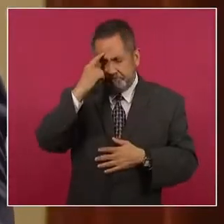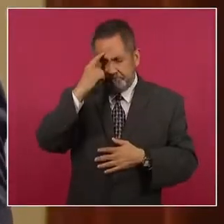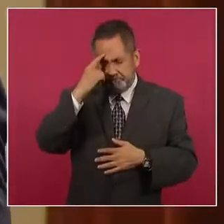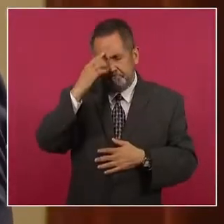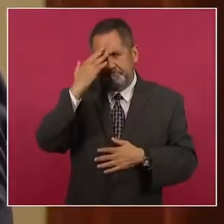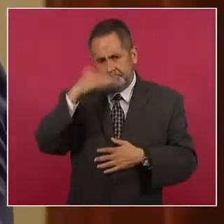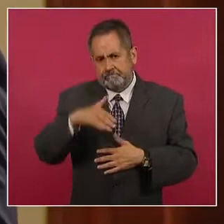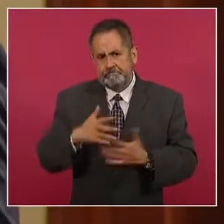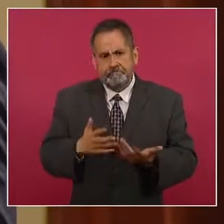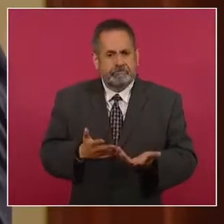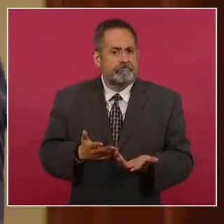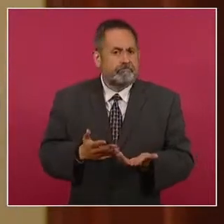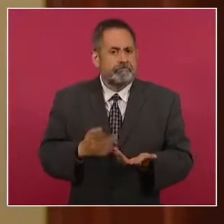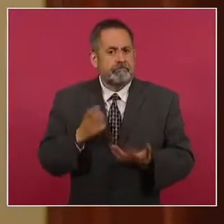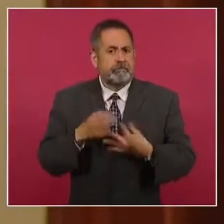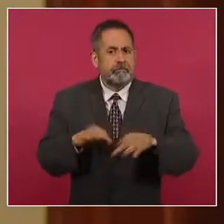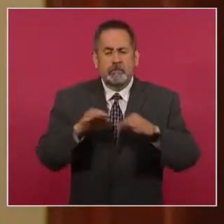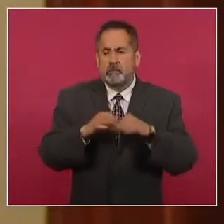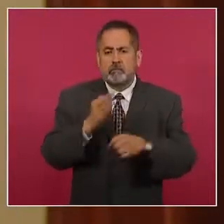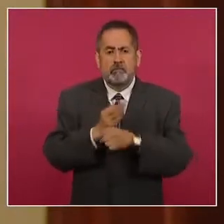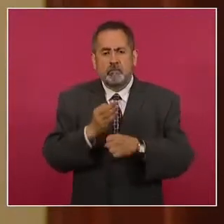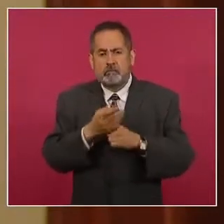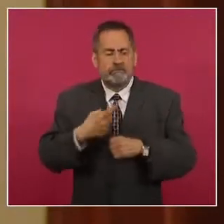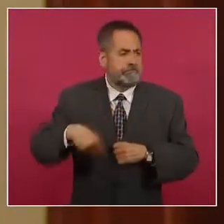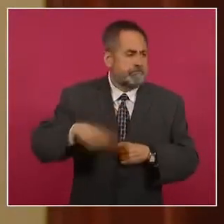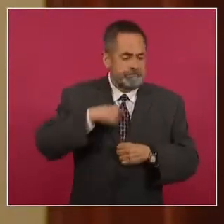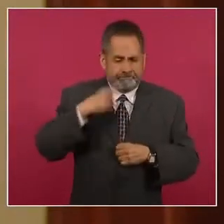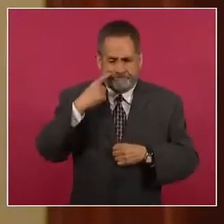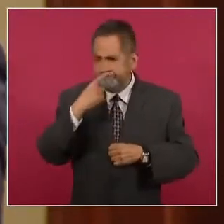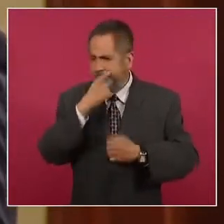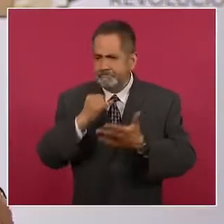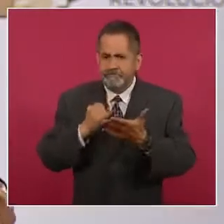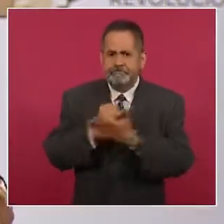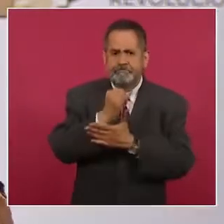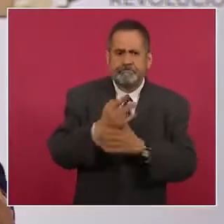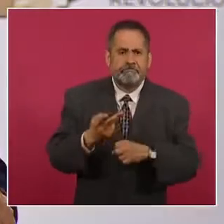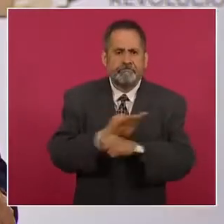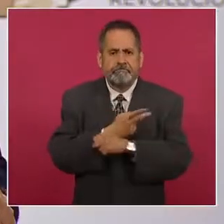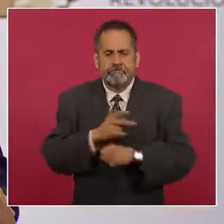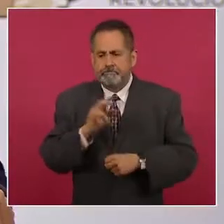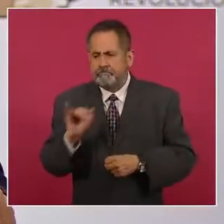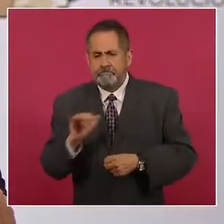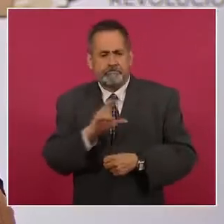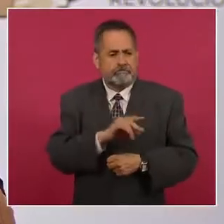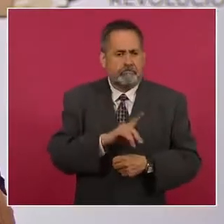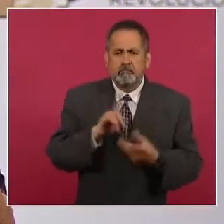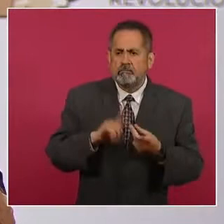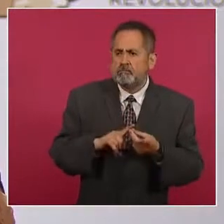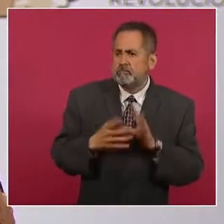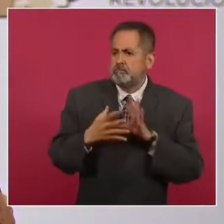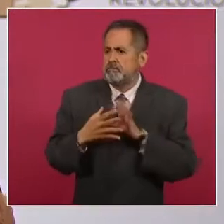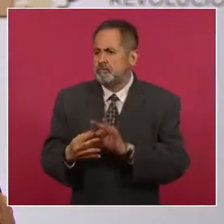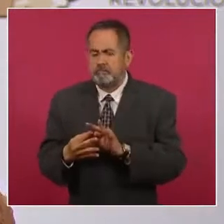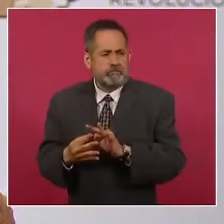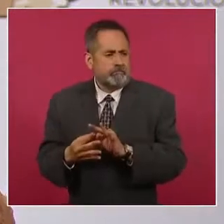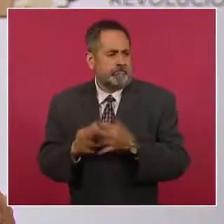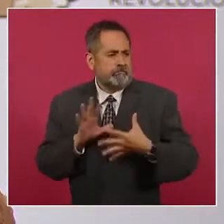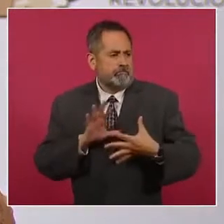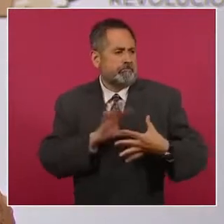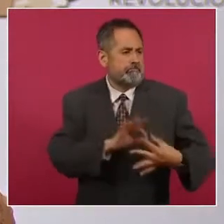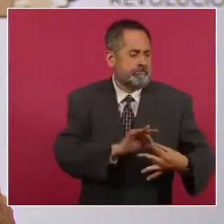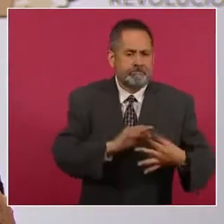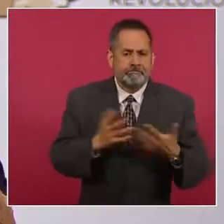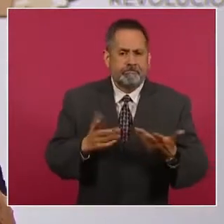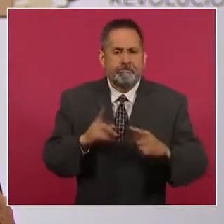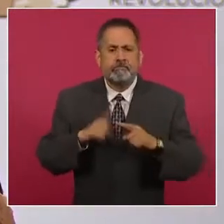nos ponía en un momento de definiciones, de poner a prueba nuestras convicciones y para quién